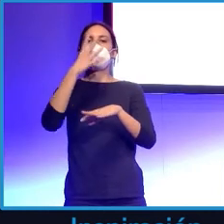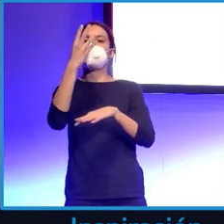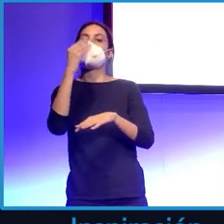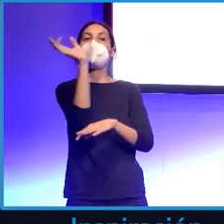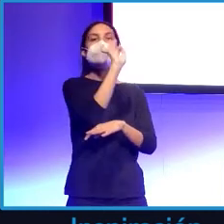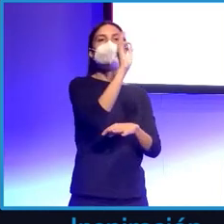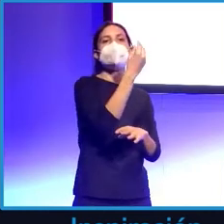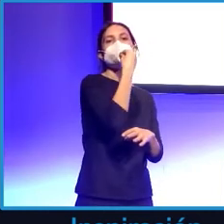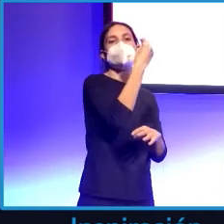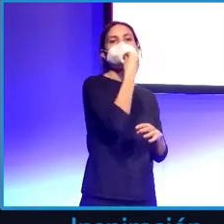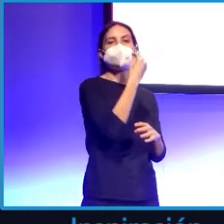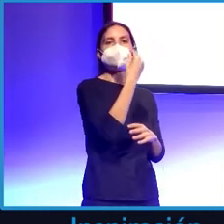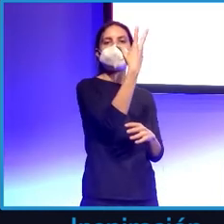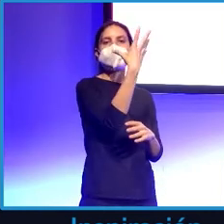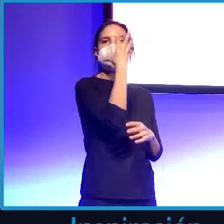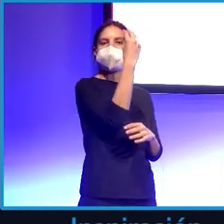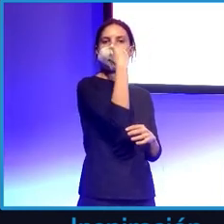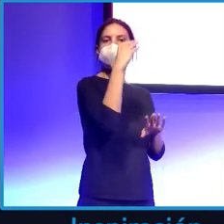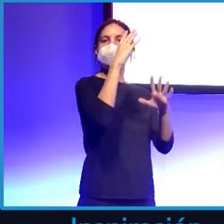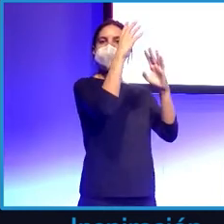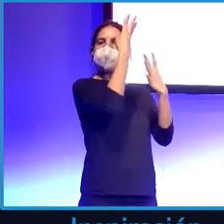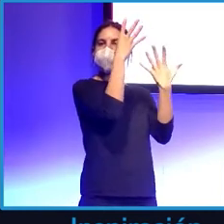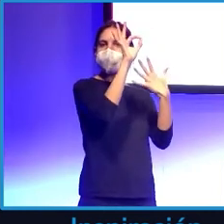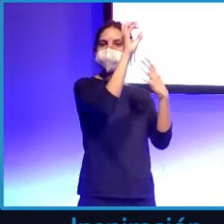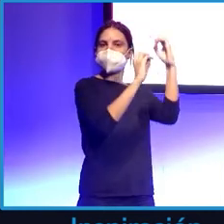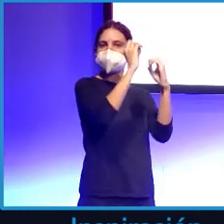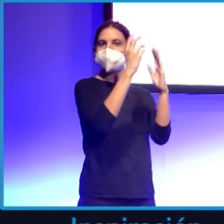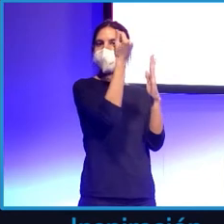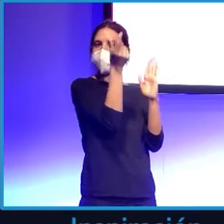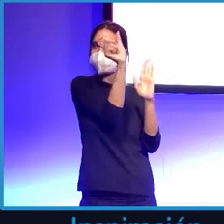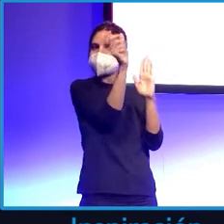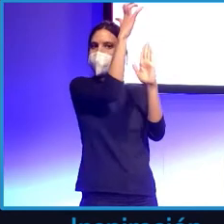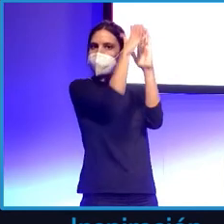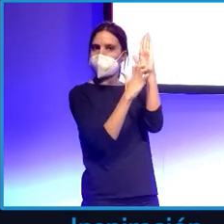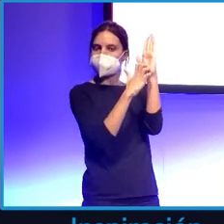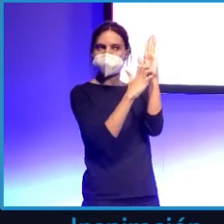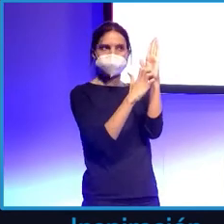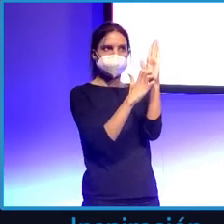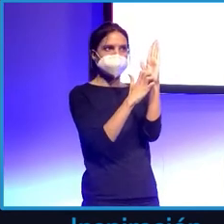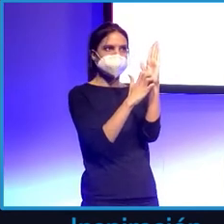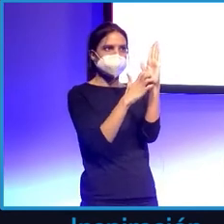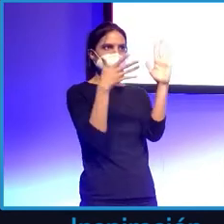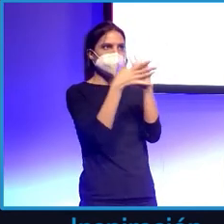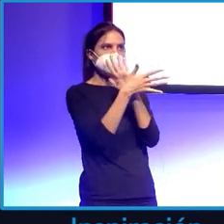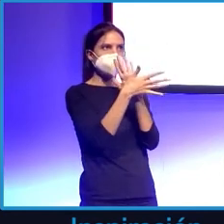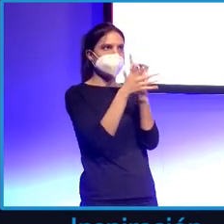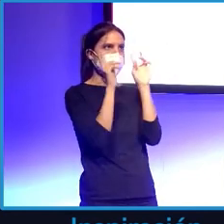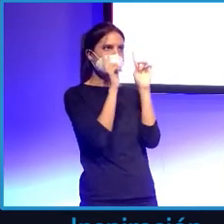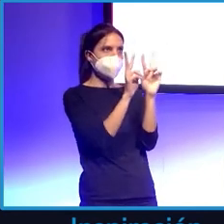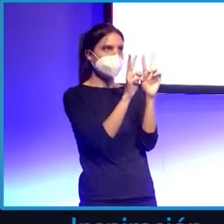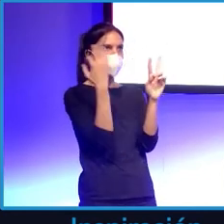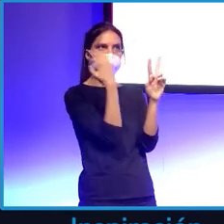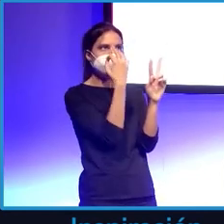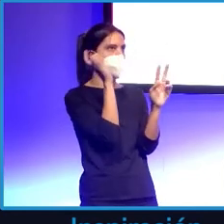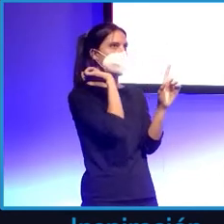90% de descuento con exclamaciones asteriscos que cuando te metas en el artículo es que te lloran los ojos dice que tengo que hacer clic decir beso